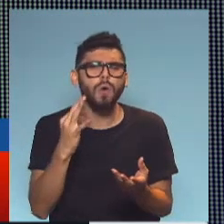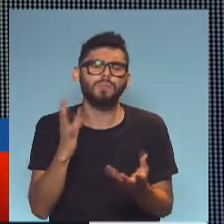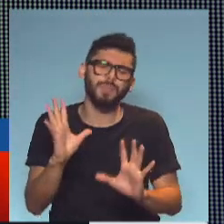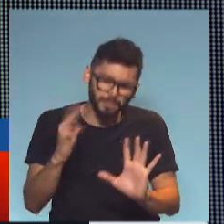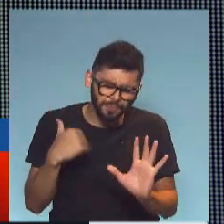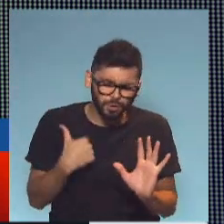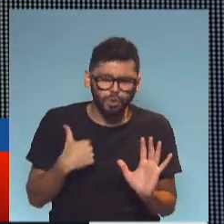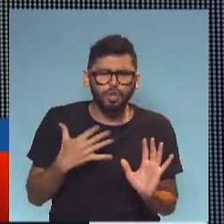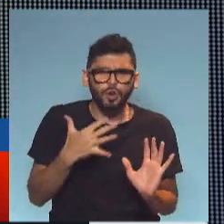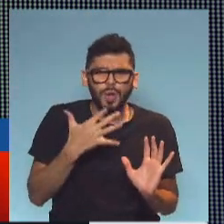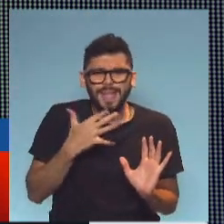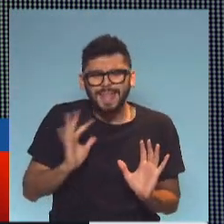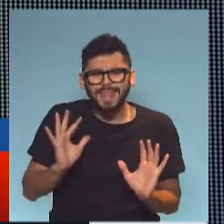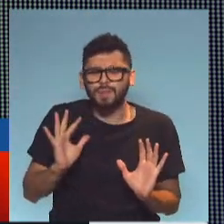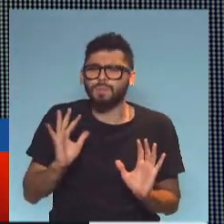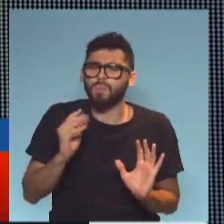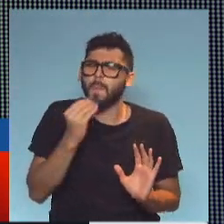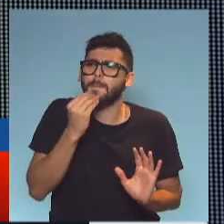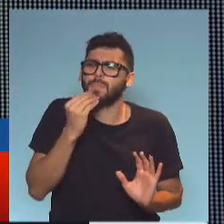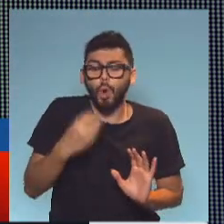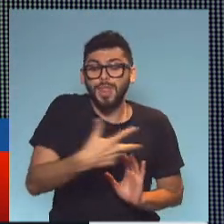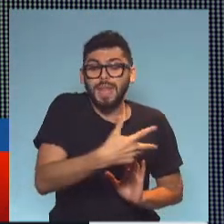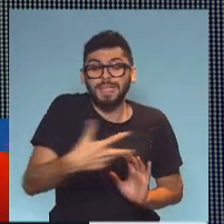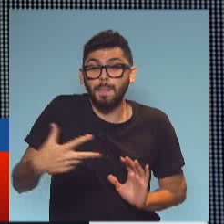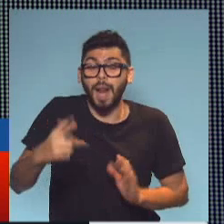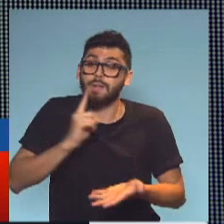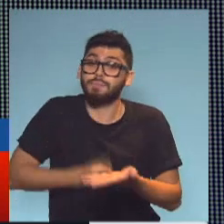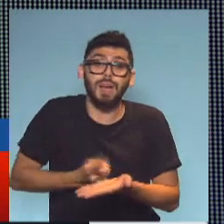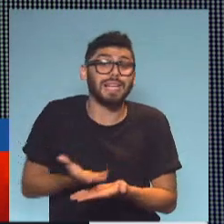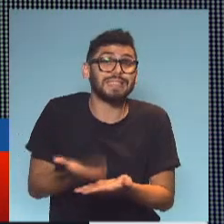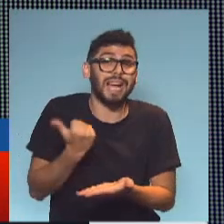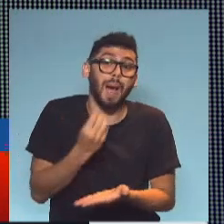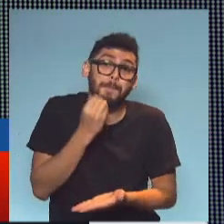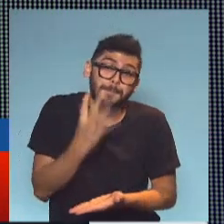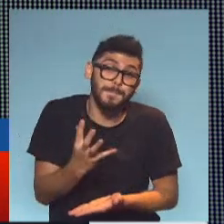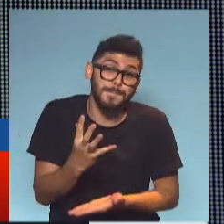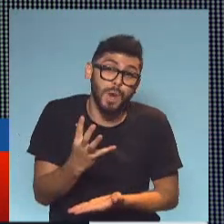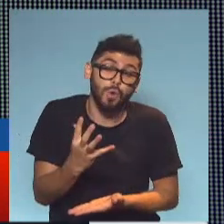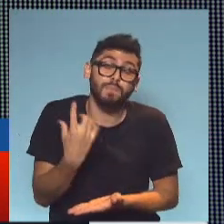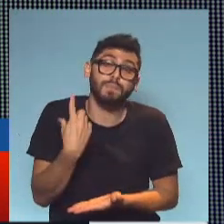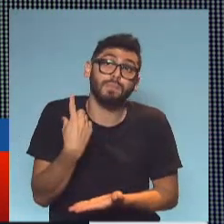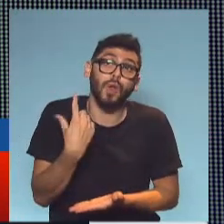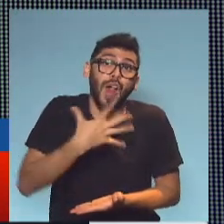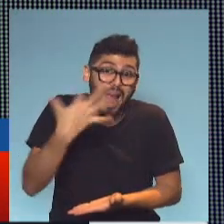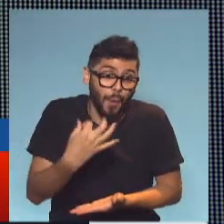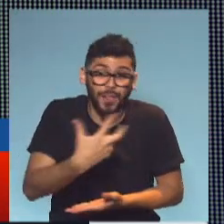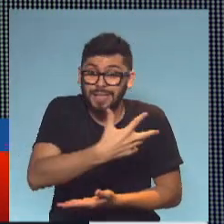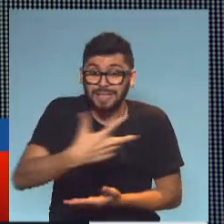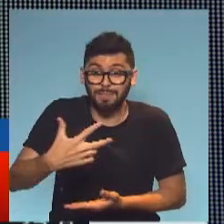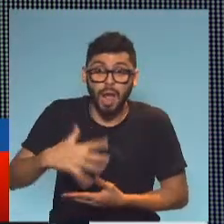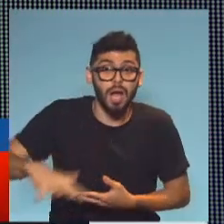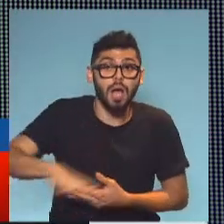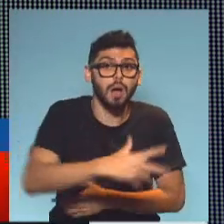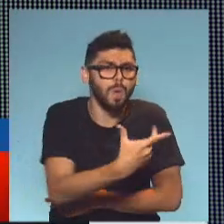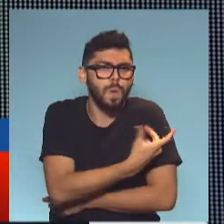Entiendo que el ideal es que en 3 semanas pueda levantarse todo. También es verdad que es difícil de acá a 3 semanas lograr una inmunidad en pleno